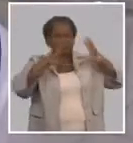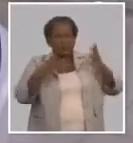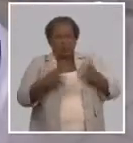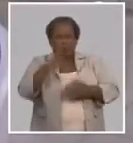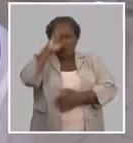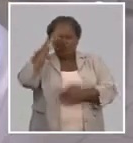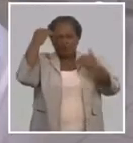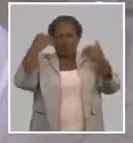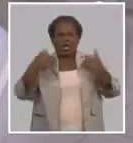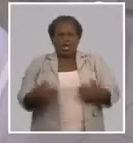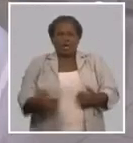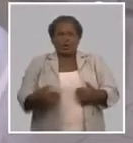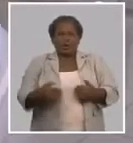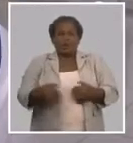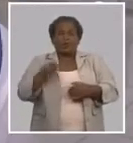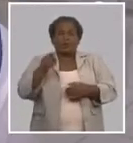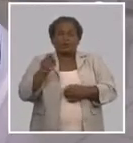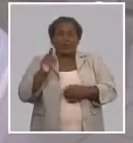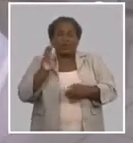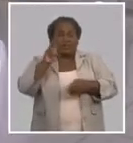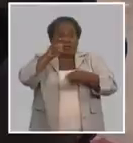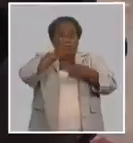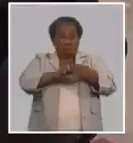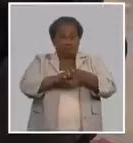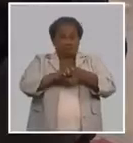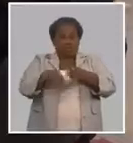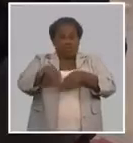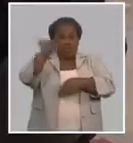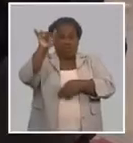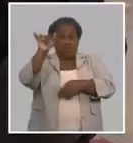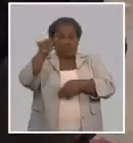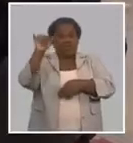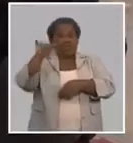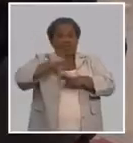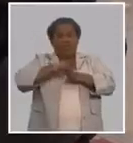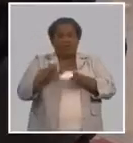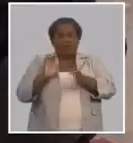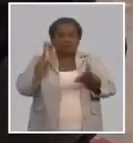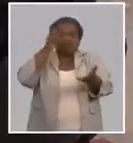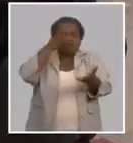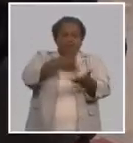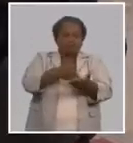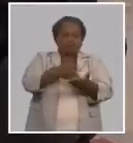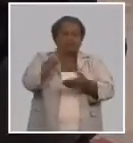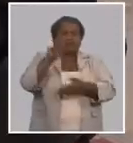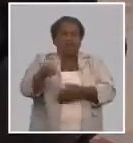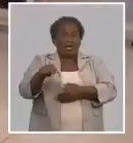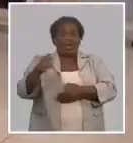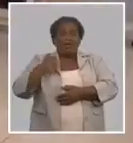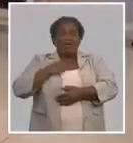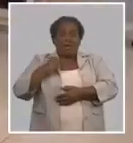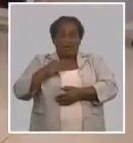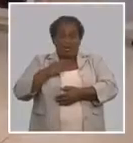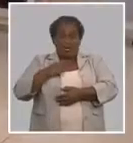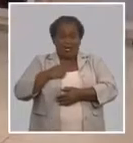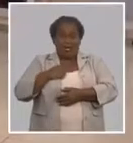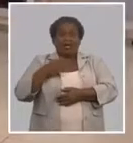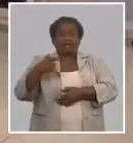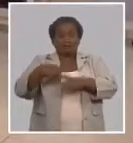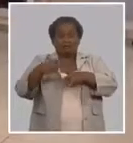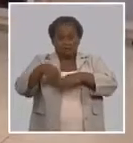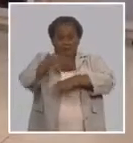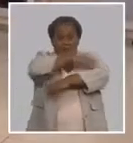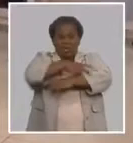protocolo de seguridad desde el arribo de la aeronave hasta la salida la aerolínea cóndor junto al air canada retoman sus viajes a varadero